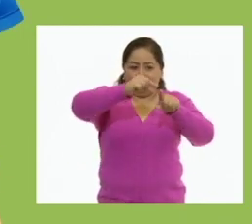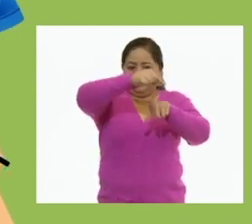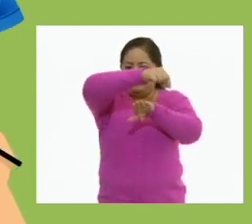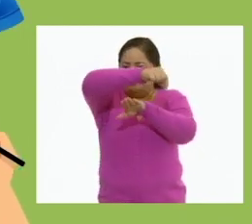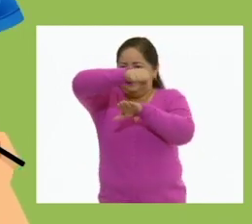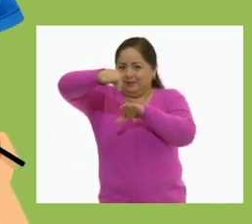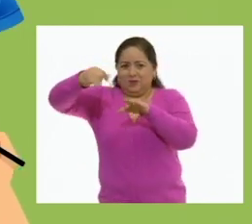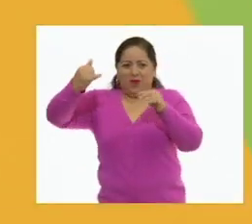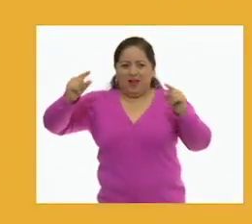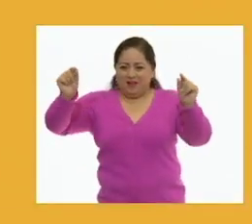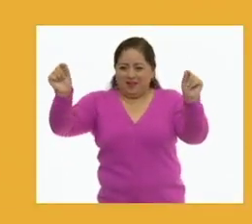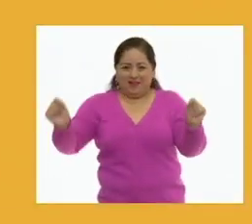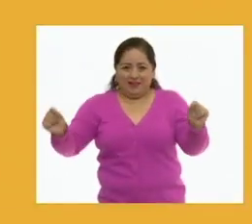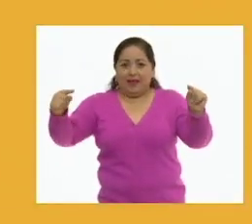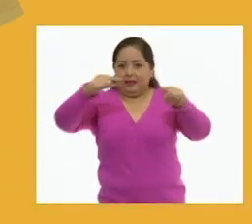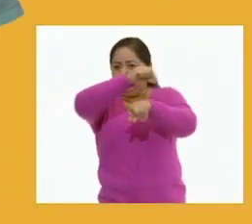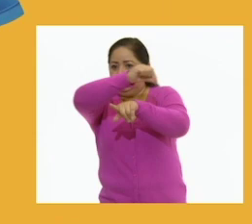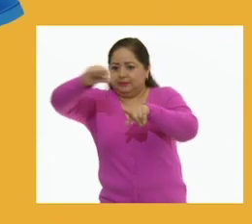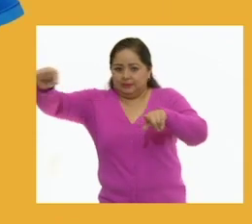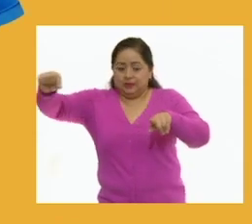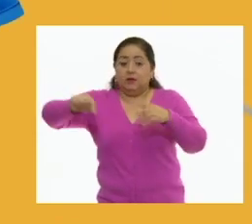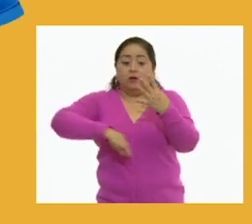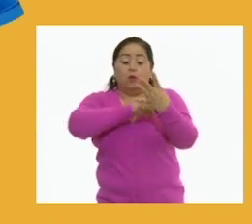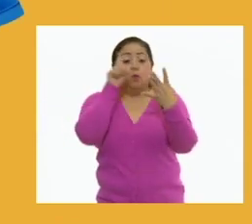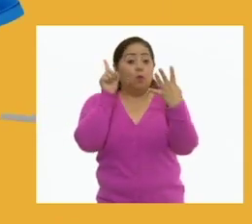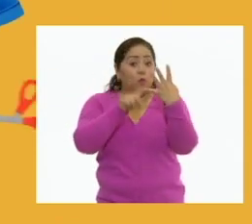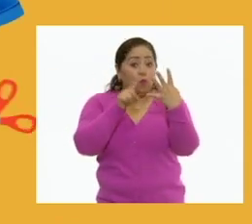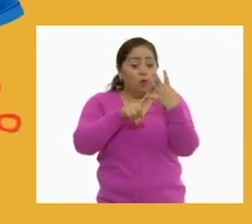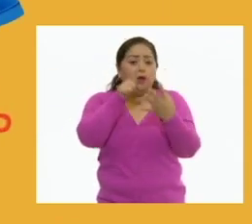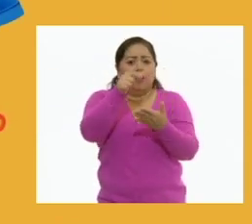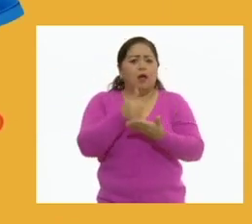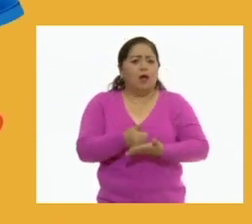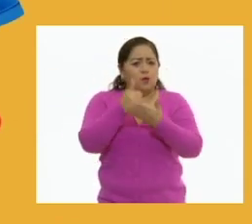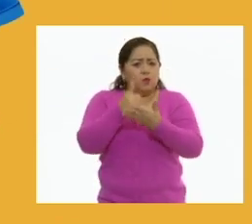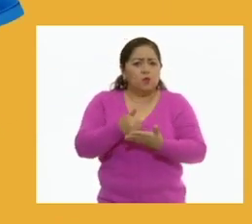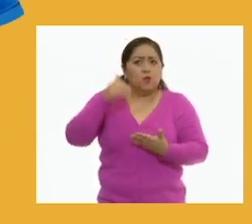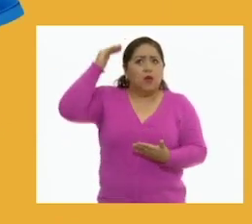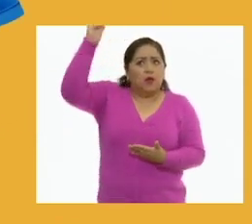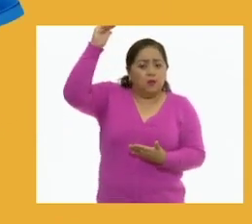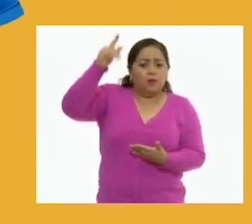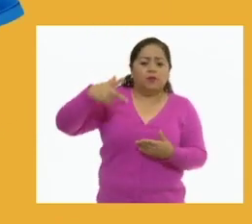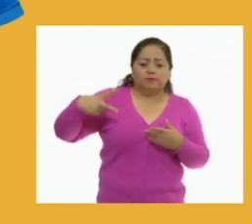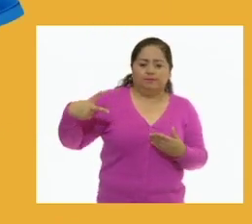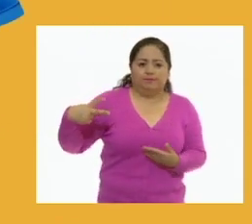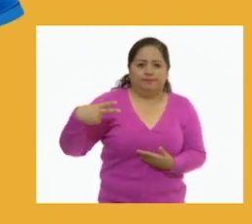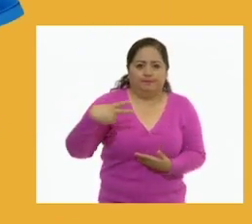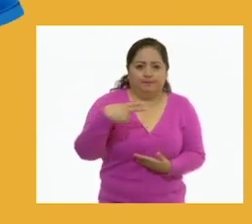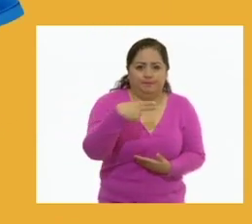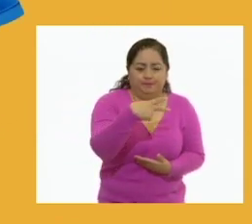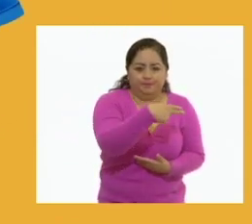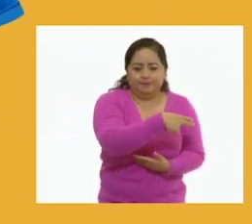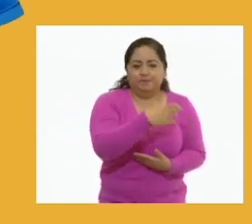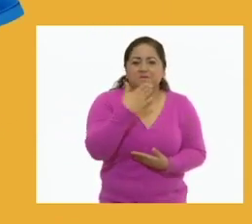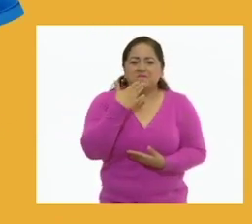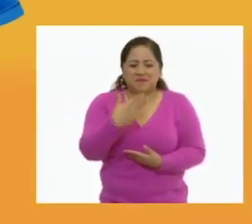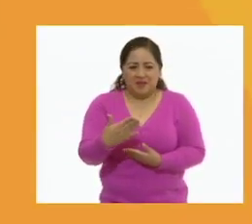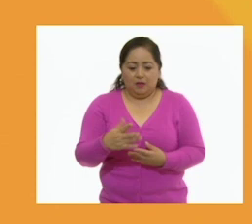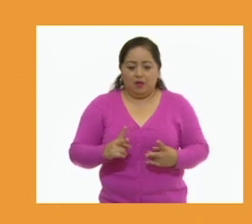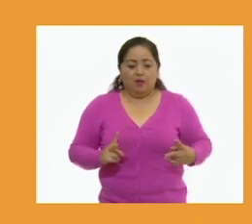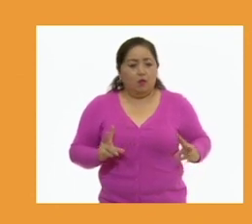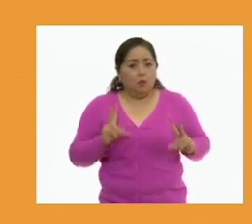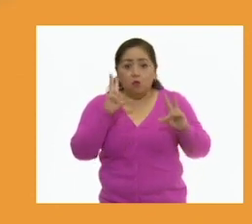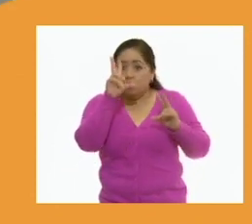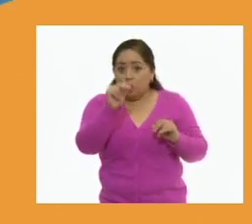horizontal entre los dos puntos. 4. Con ayuda de un adulto, corta sobre la línea horizontal que